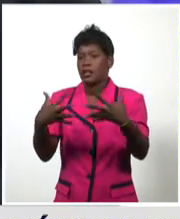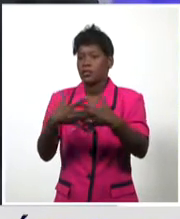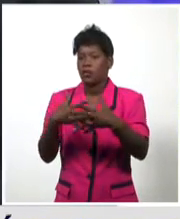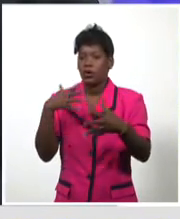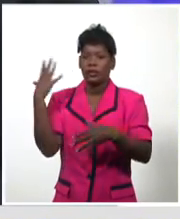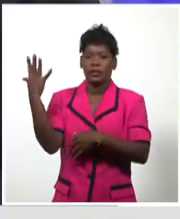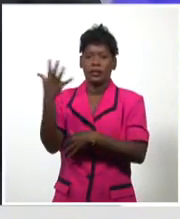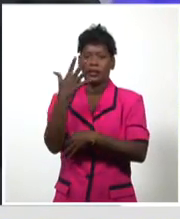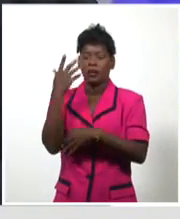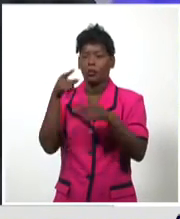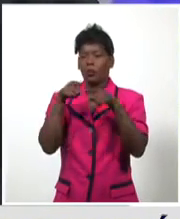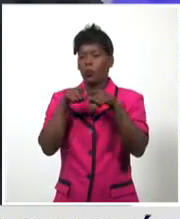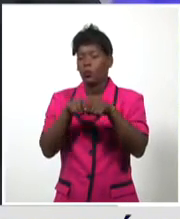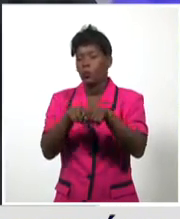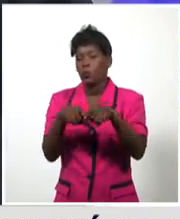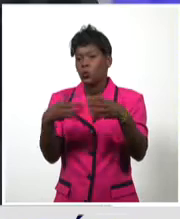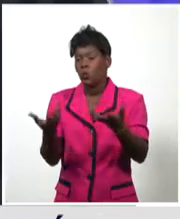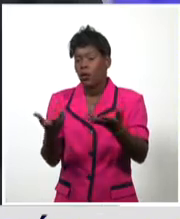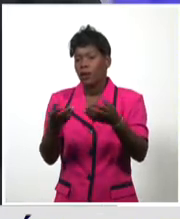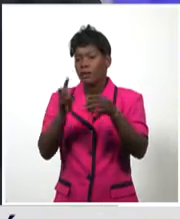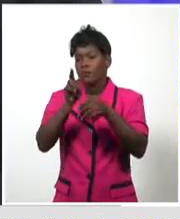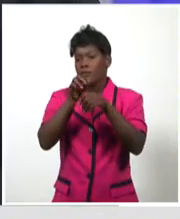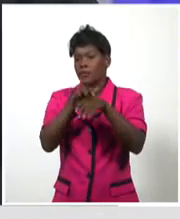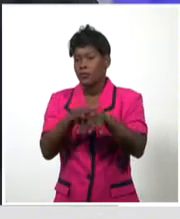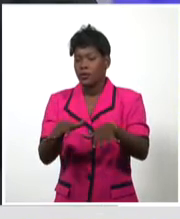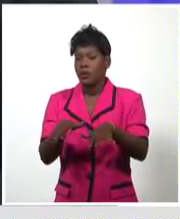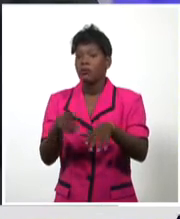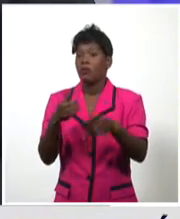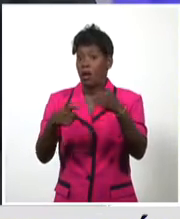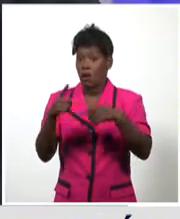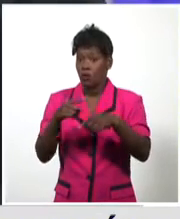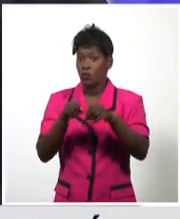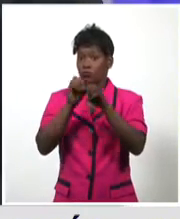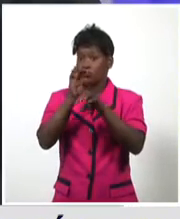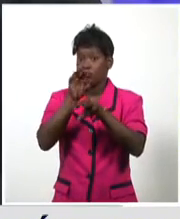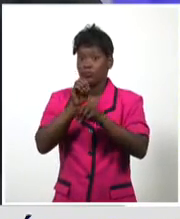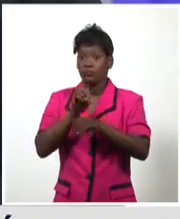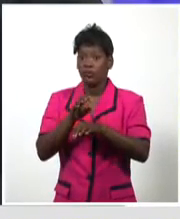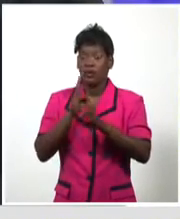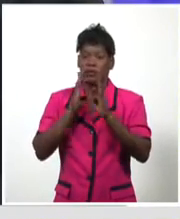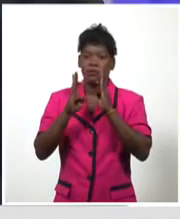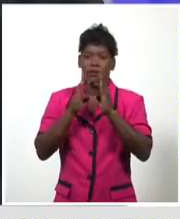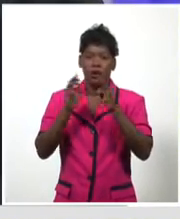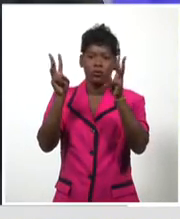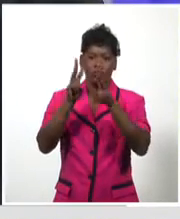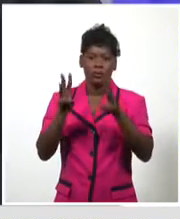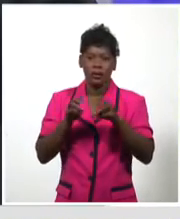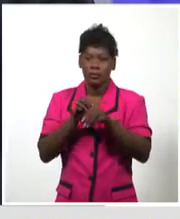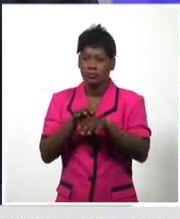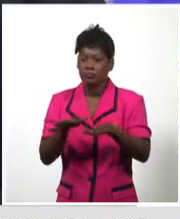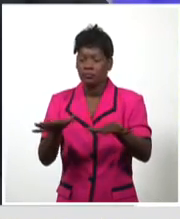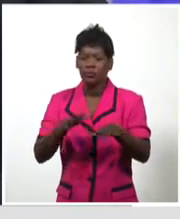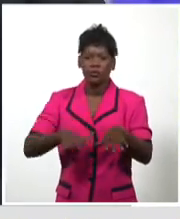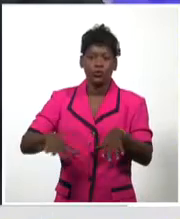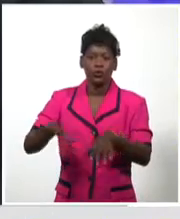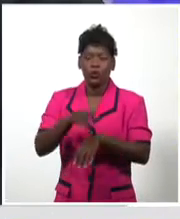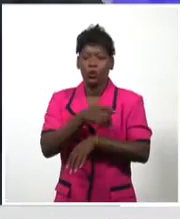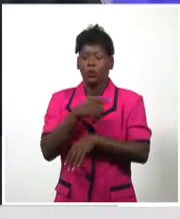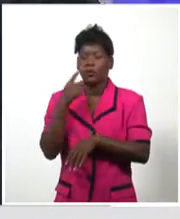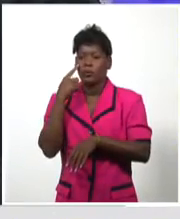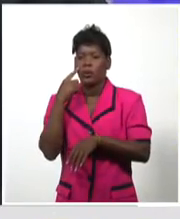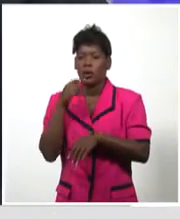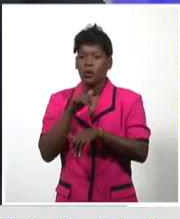tendencia general iba, y en muchas ocasiones hubo publicaciones hasta por las redes sociales, por algunos medios de prensa, donde se decía que con la llegada del verano, que